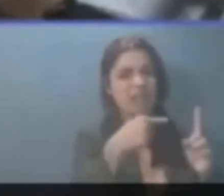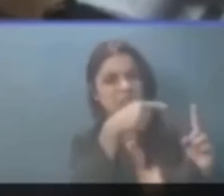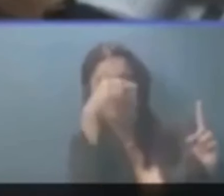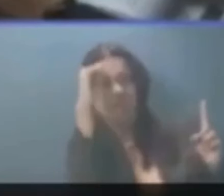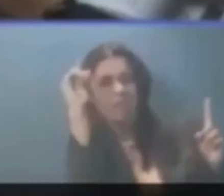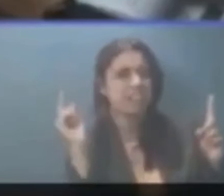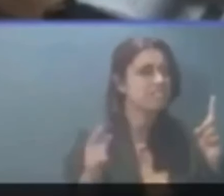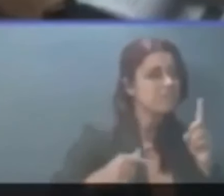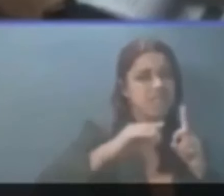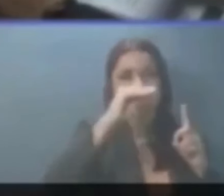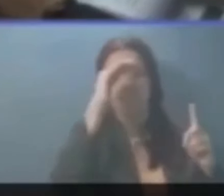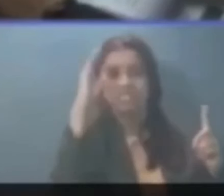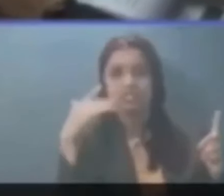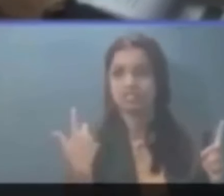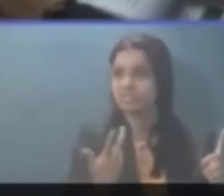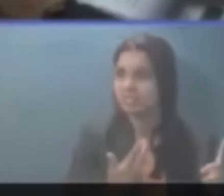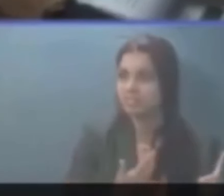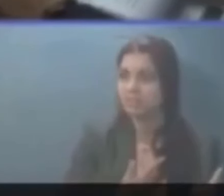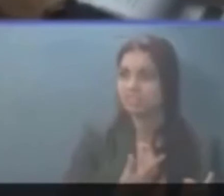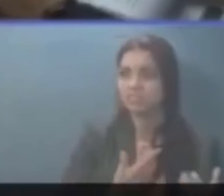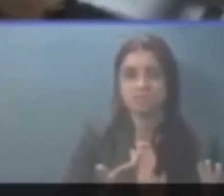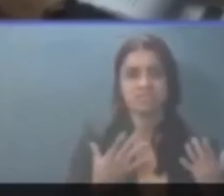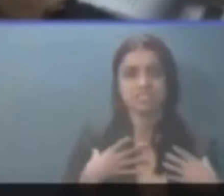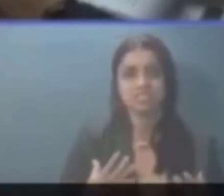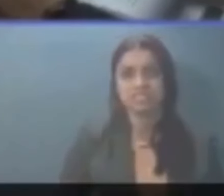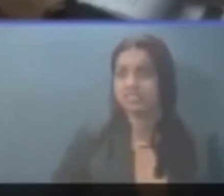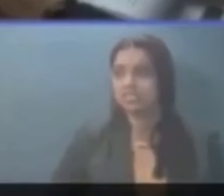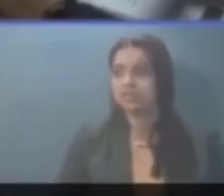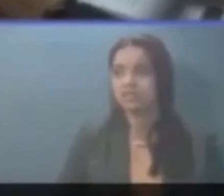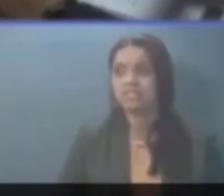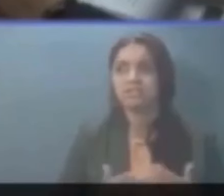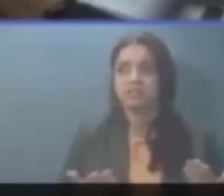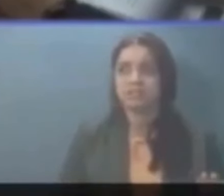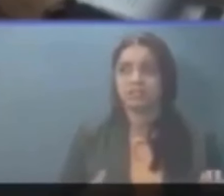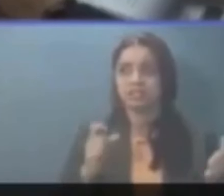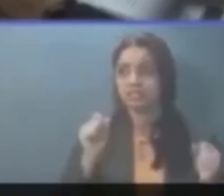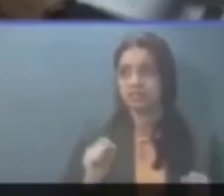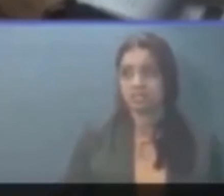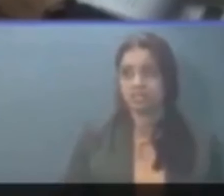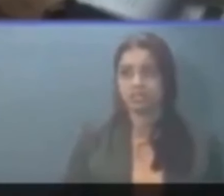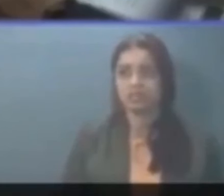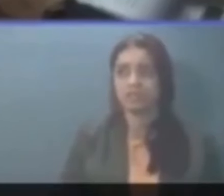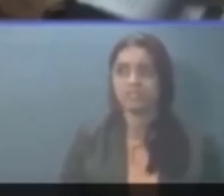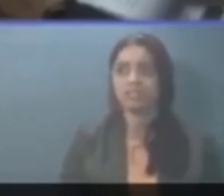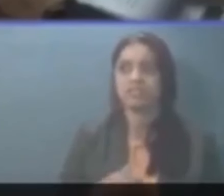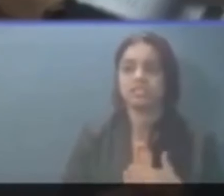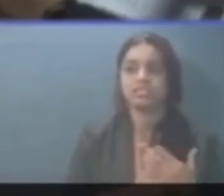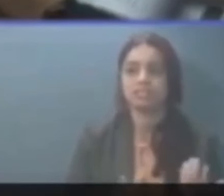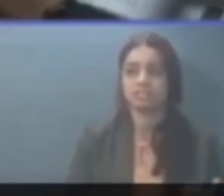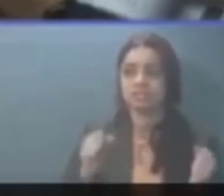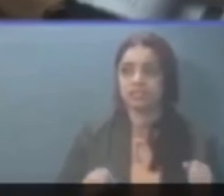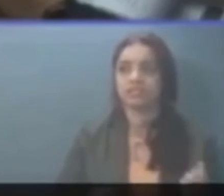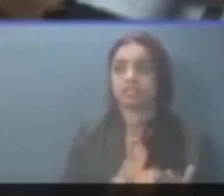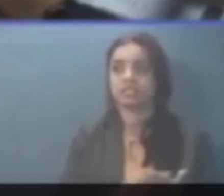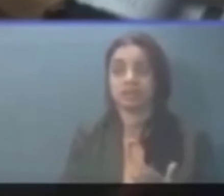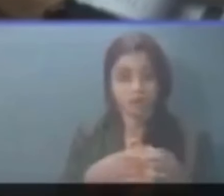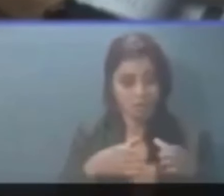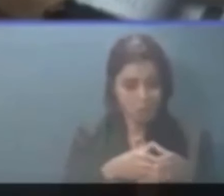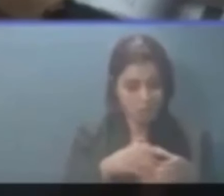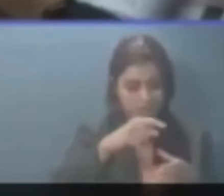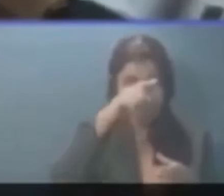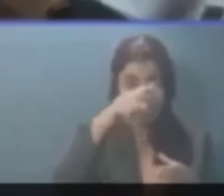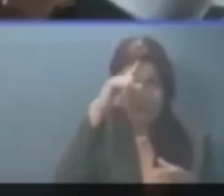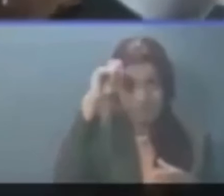objeto las personas que adversamos al gobierno. Pero yo no puedo tolerar, señor presidente, que estando aquí, en la Comisión de Hacienda,